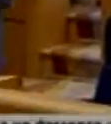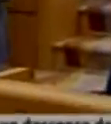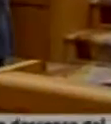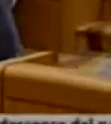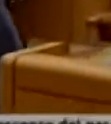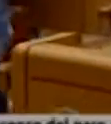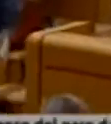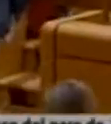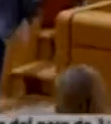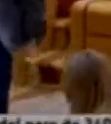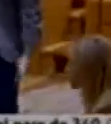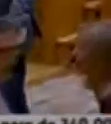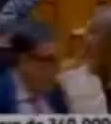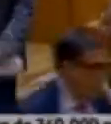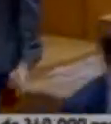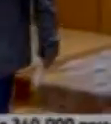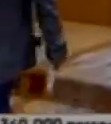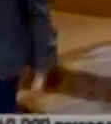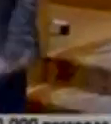y convoque elecciones.